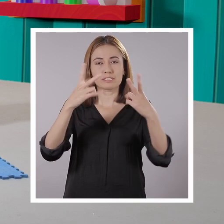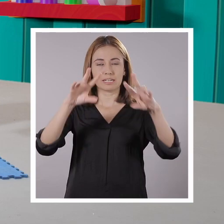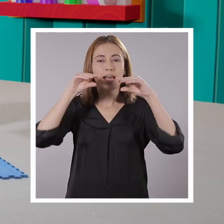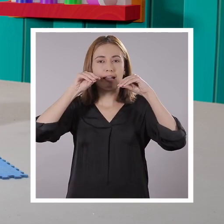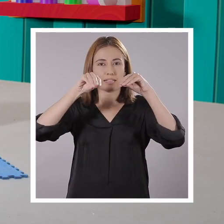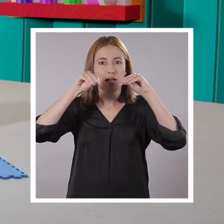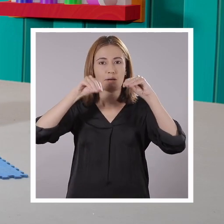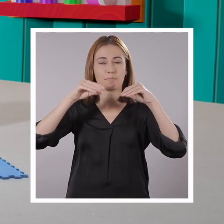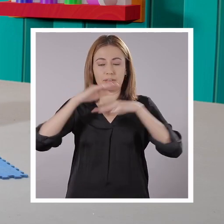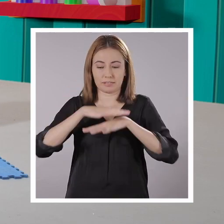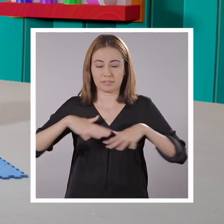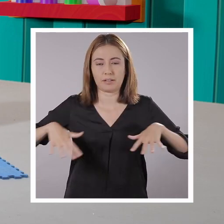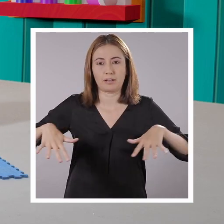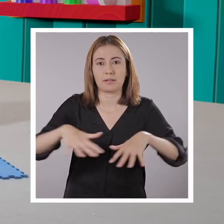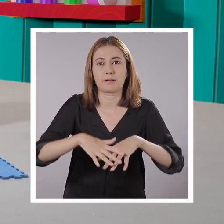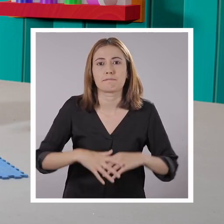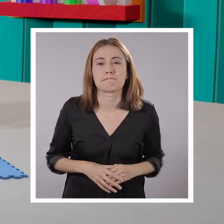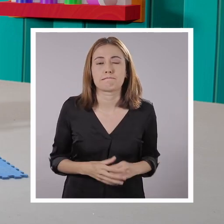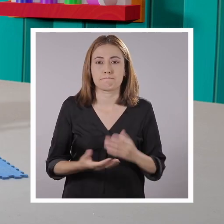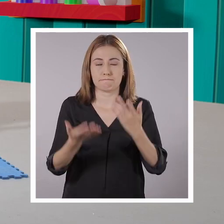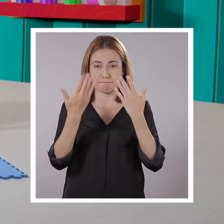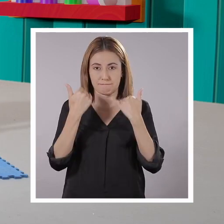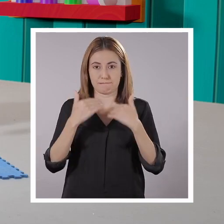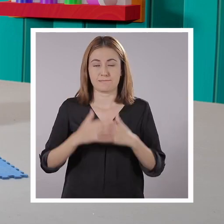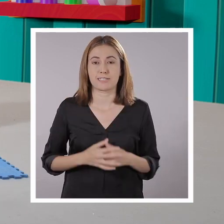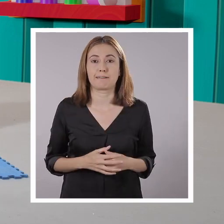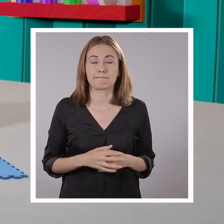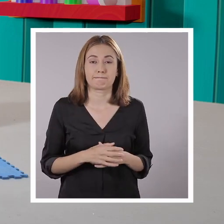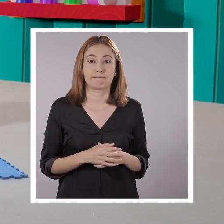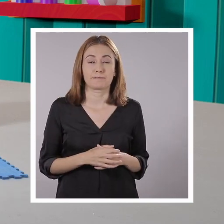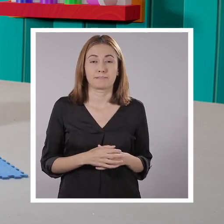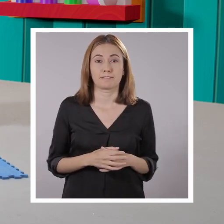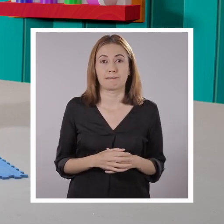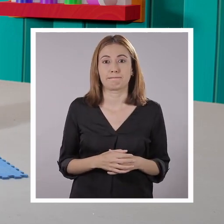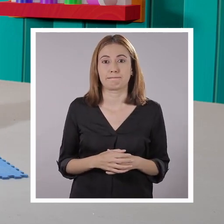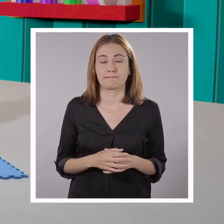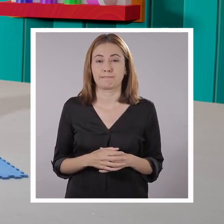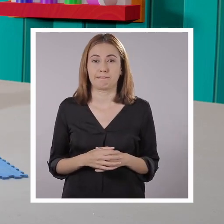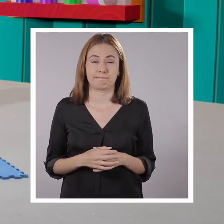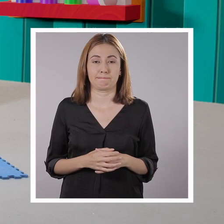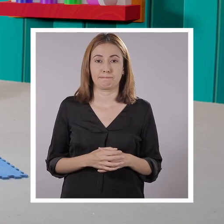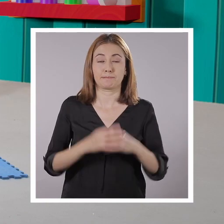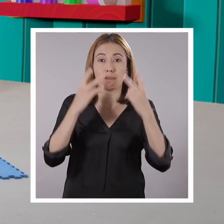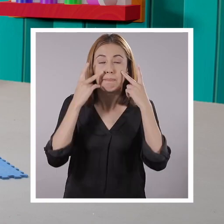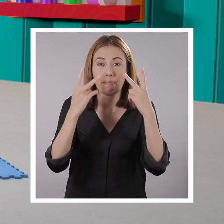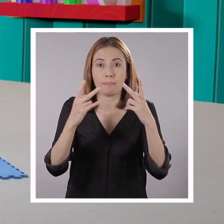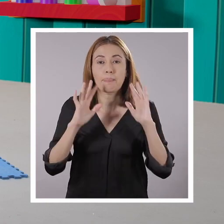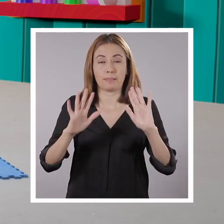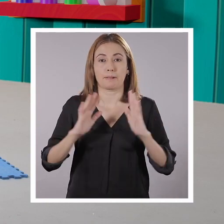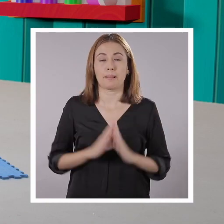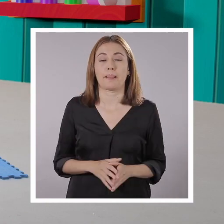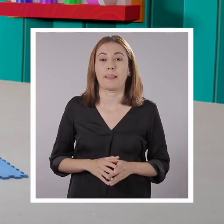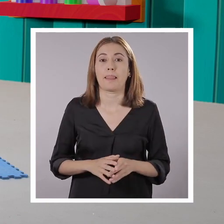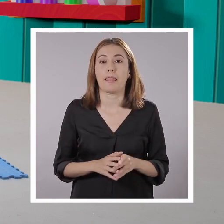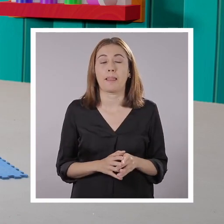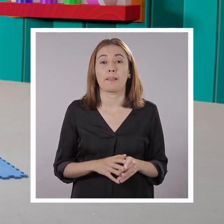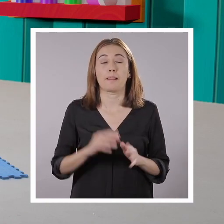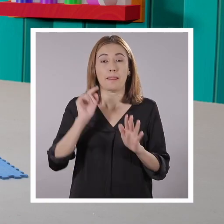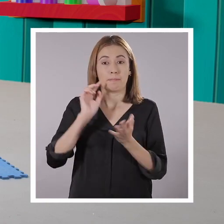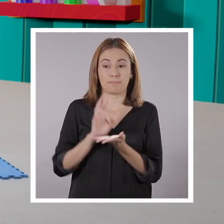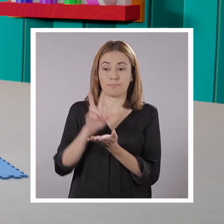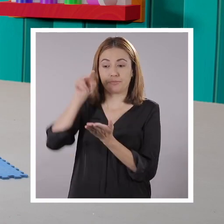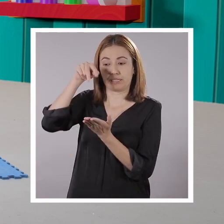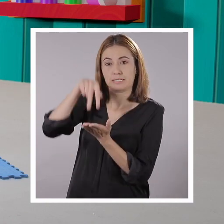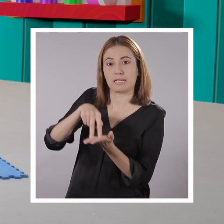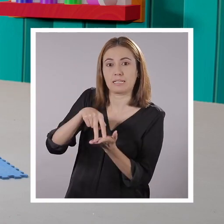Yo te voy a enseñar y a ustedes también, porque esta rayuela tiene patrones. Así que, listos para jugar. Vamos, venga para acá, Anto. Yo aprendo rapidito, profe. Usted me dice. Tiene